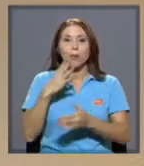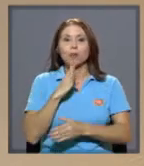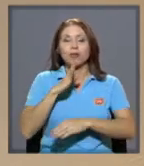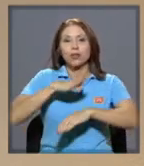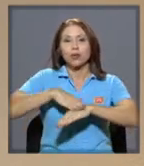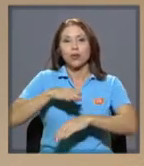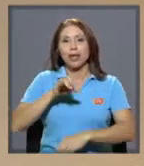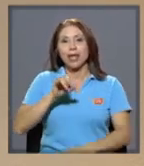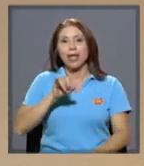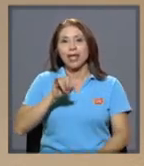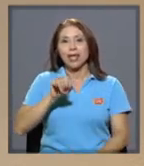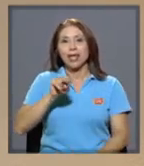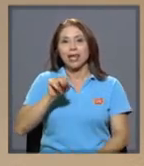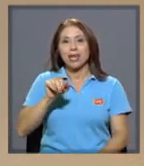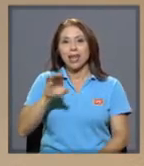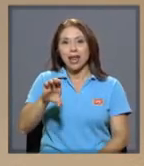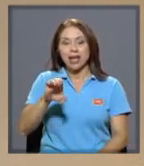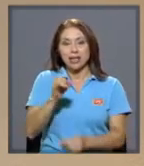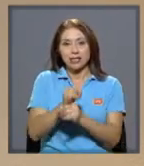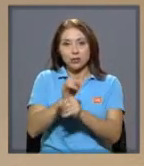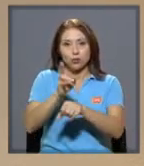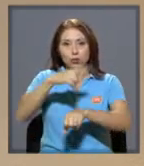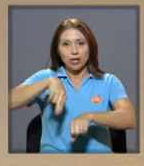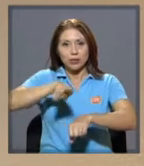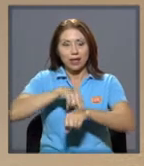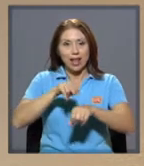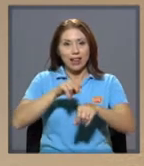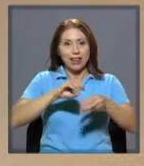Instituto Nacional de Estadística y Censos.